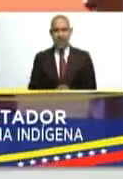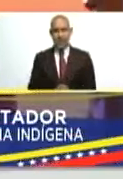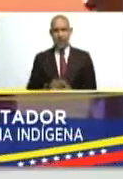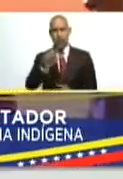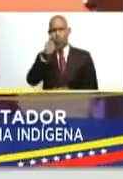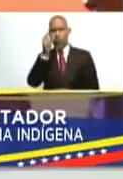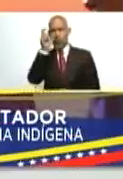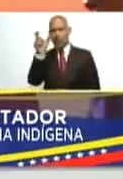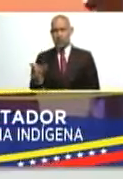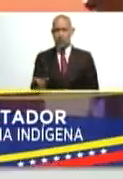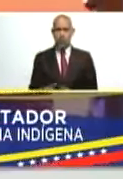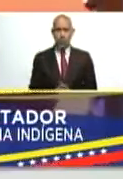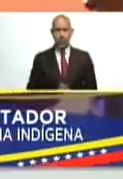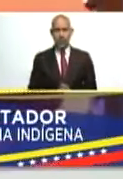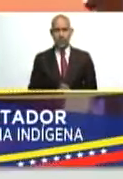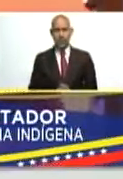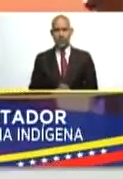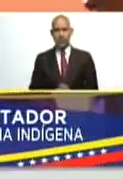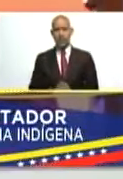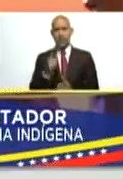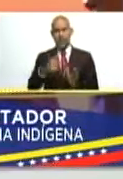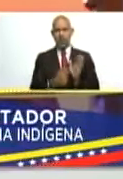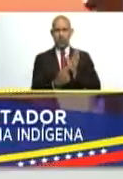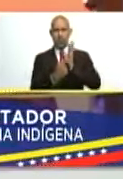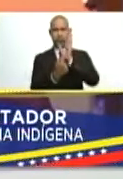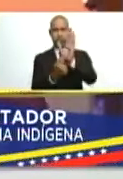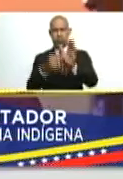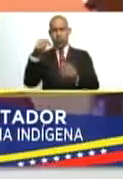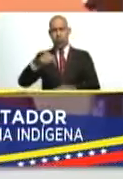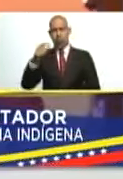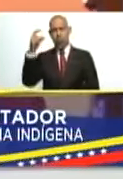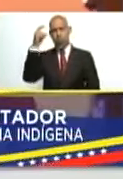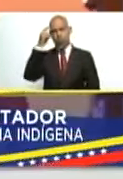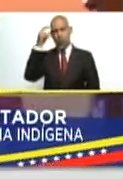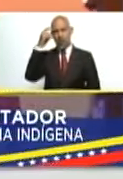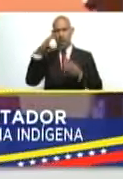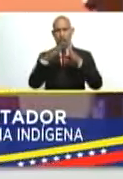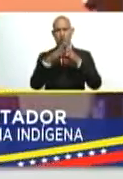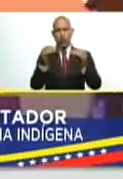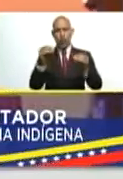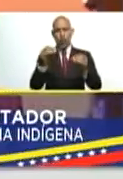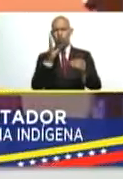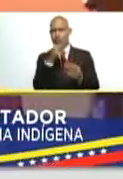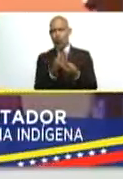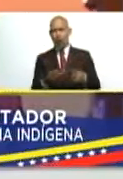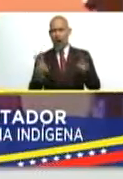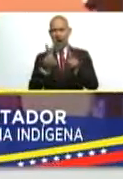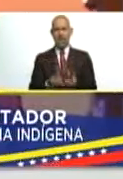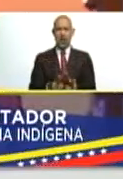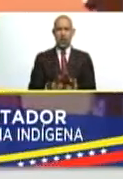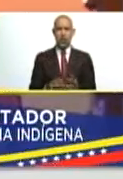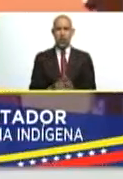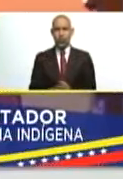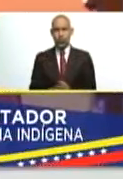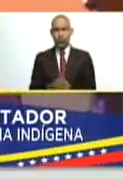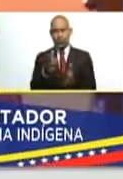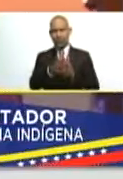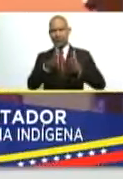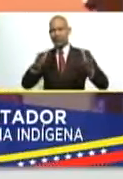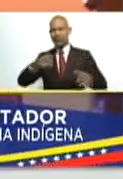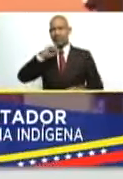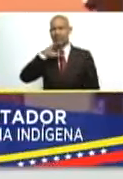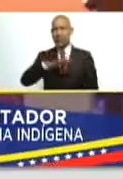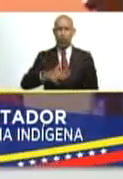Abascal, que ha salido a reivindicar hoy todos los antivalores que llevaron al genocidio más grande de la